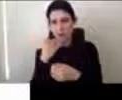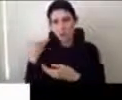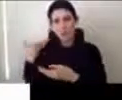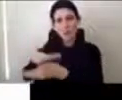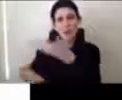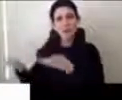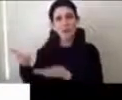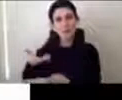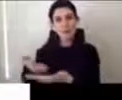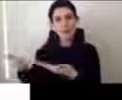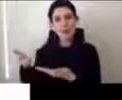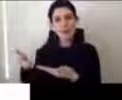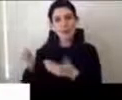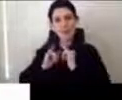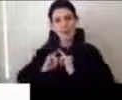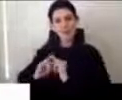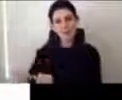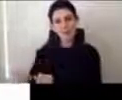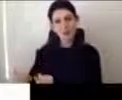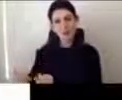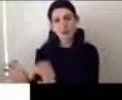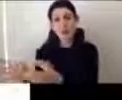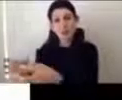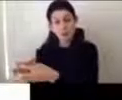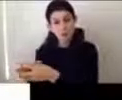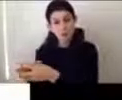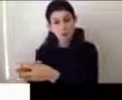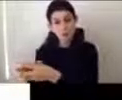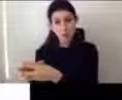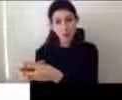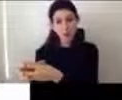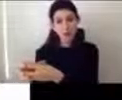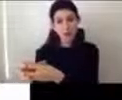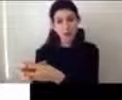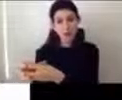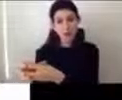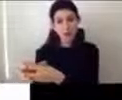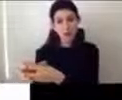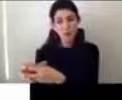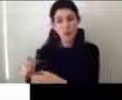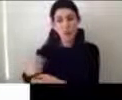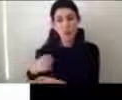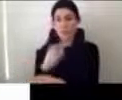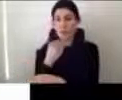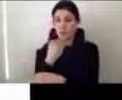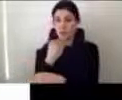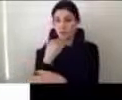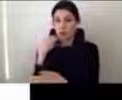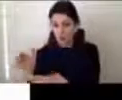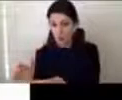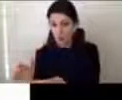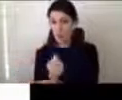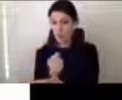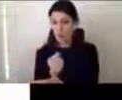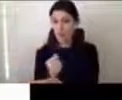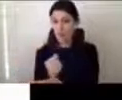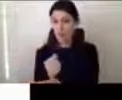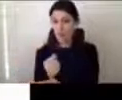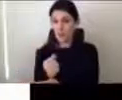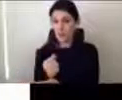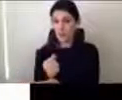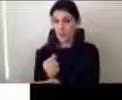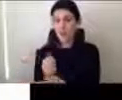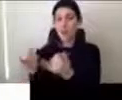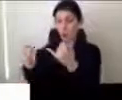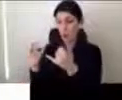compartiendo esta información con mi grupo y voy a estar también logrando, a través de este juego de